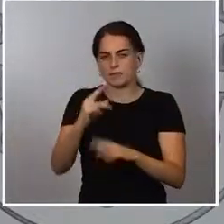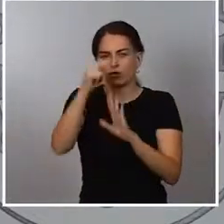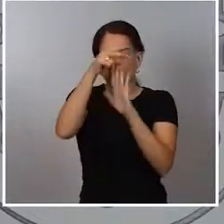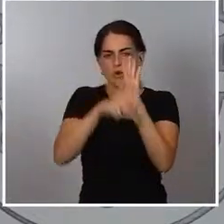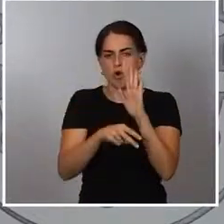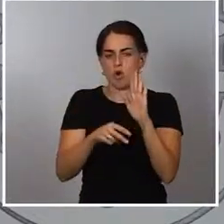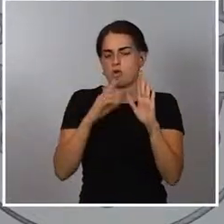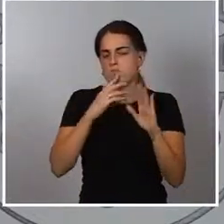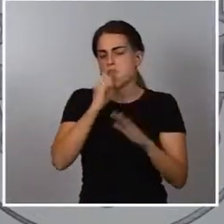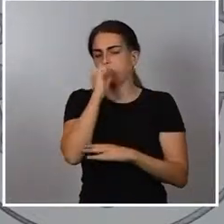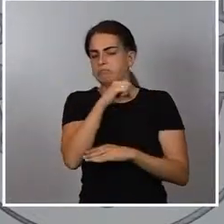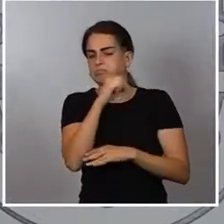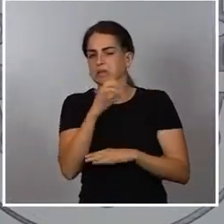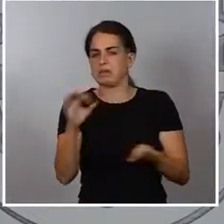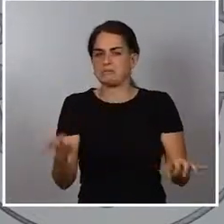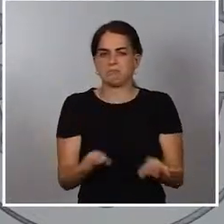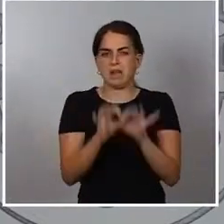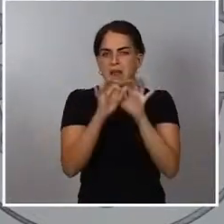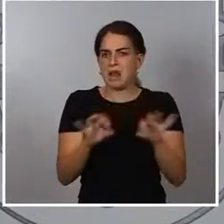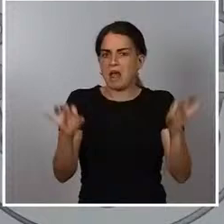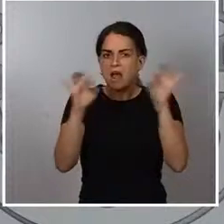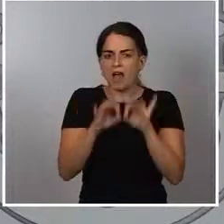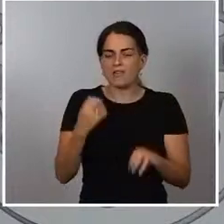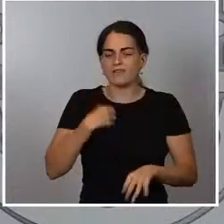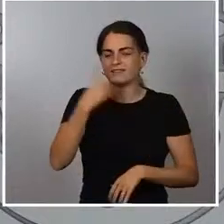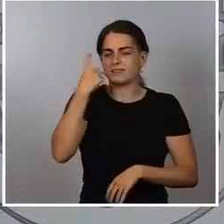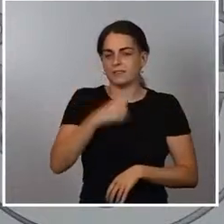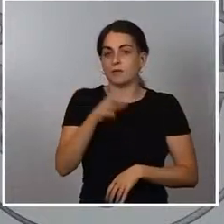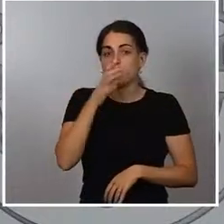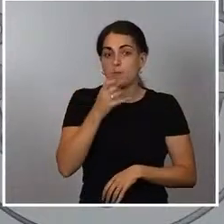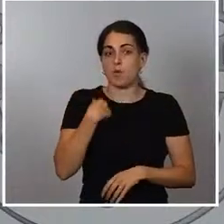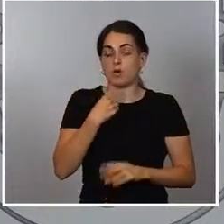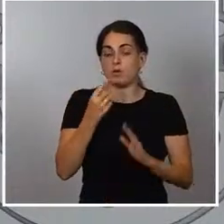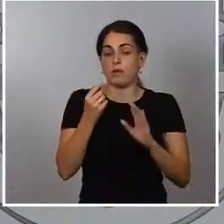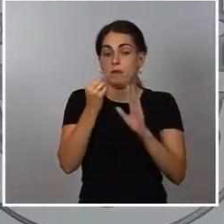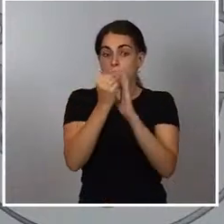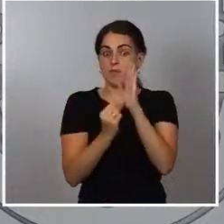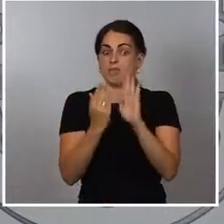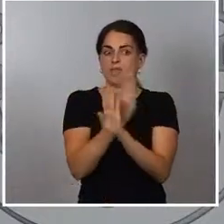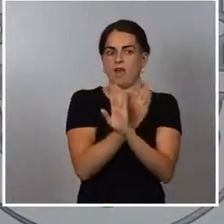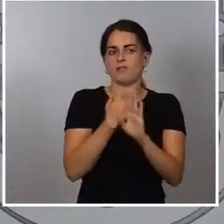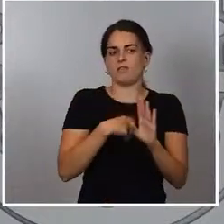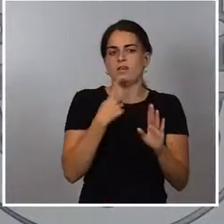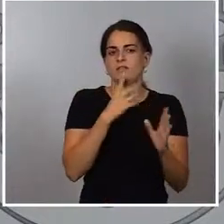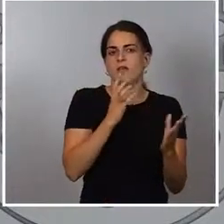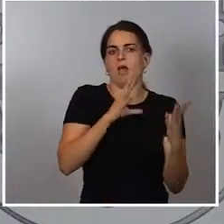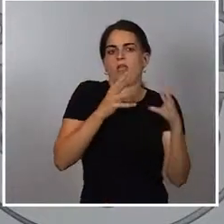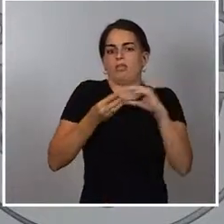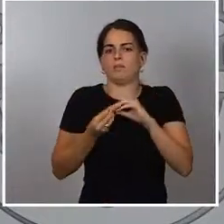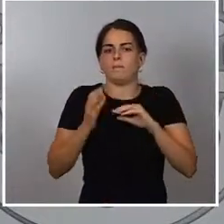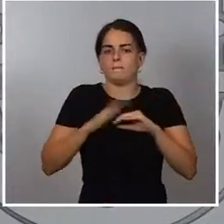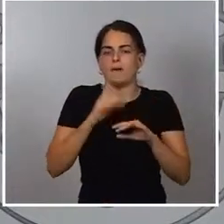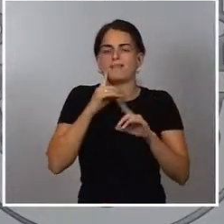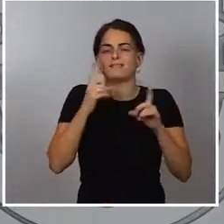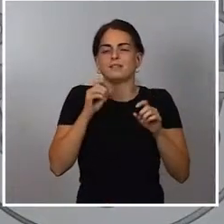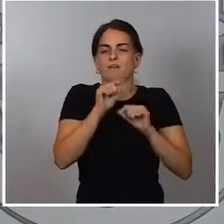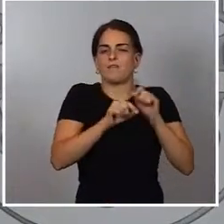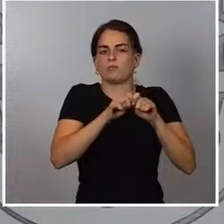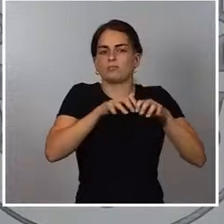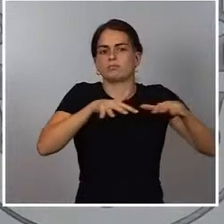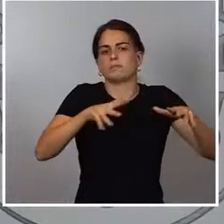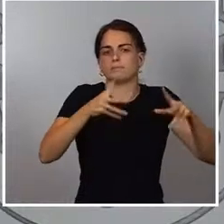todo y que además que sabemos que son las que impiden la propagación del virus también ha habido digamos comentarios